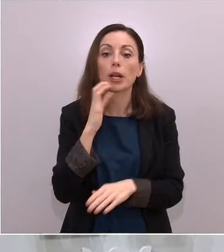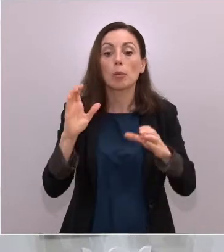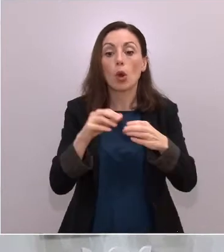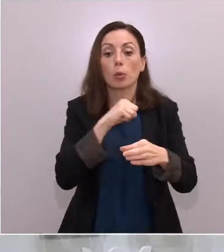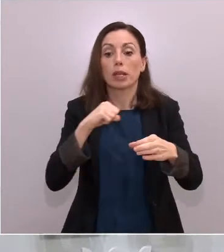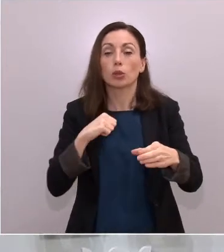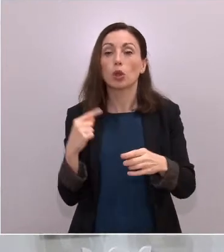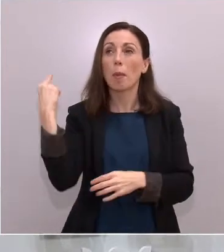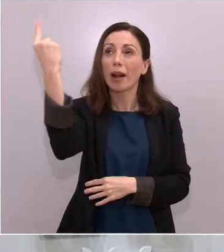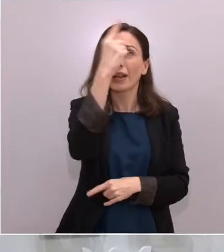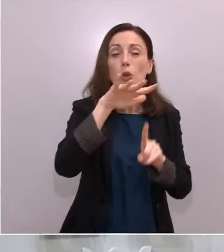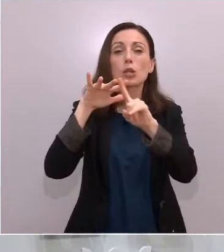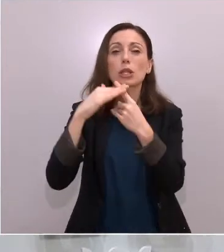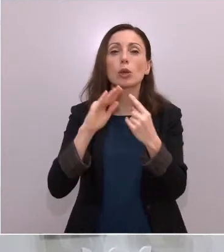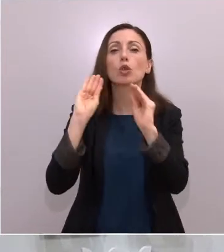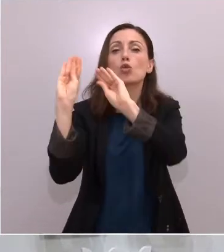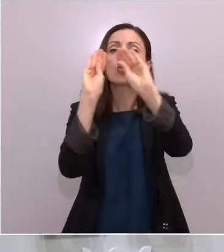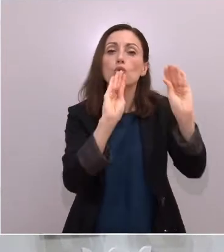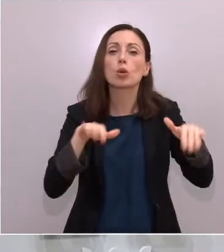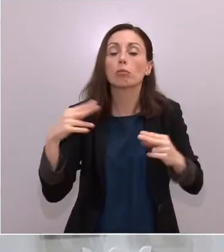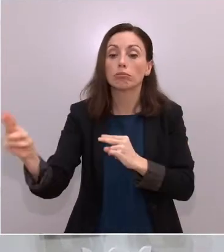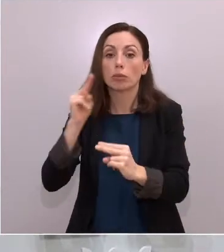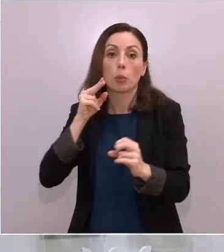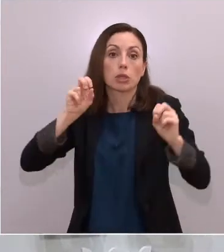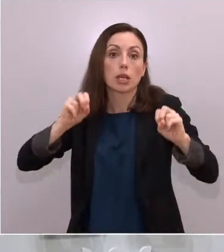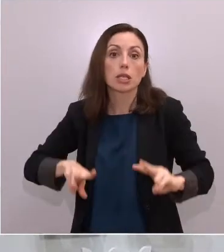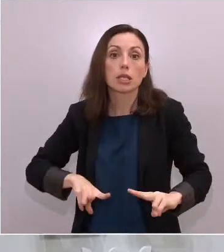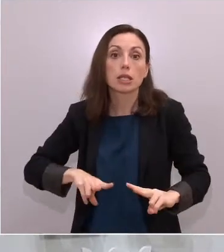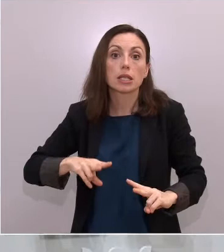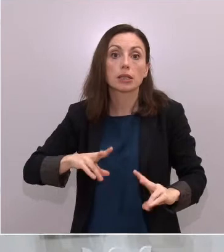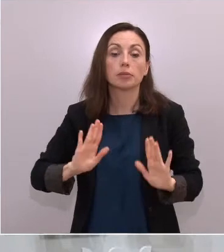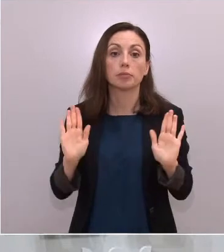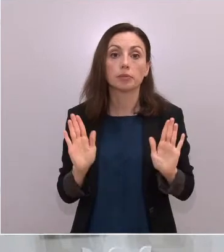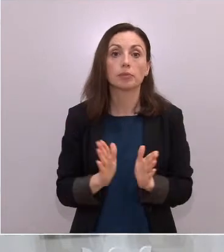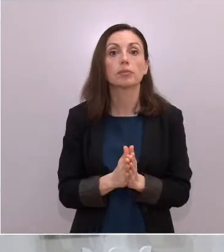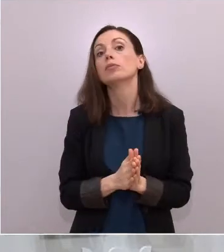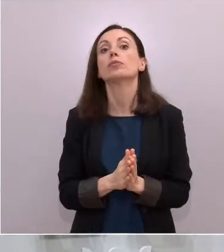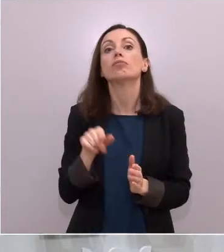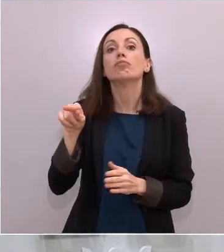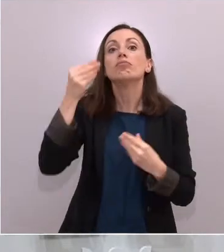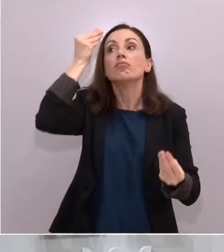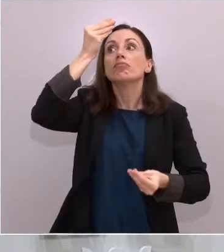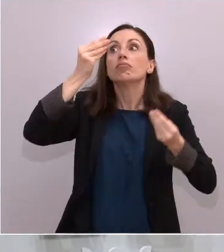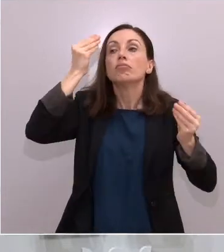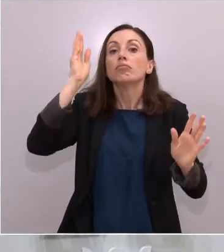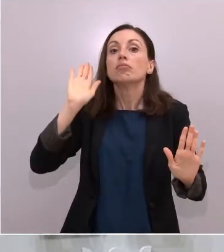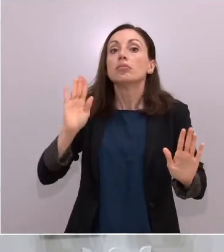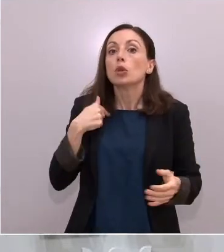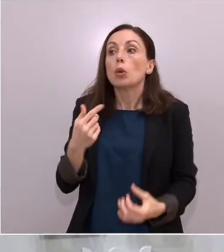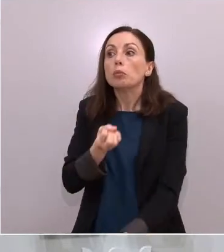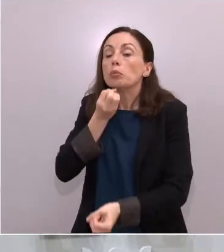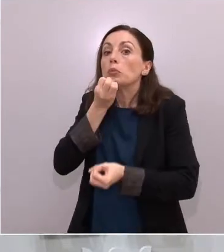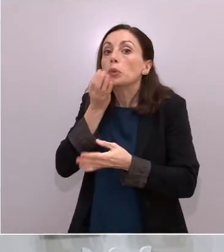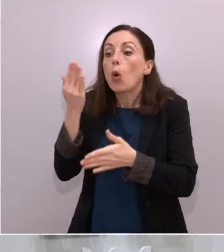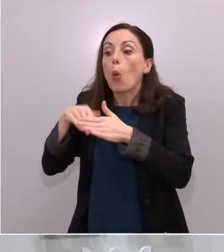de cada territorio. No me ha contestado a esto. Supongo que ha quedado esta reflexión que le he transmitido,